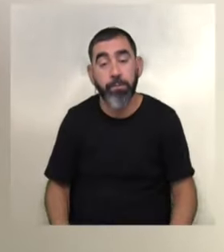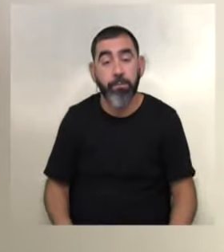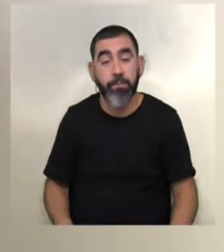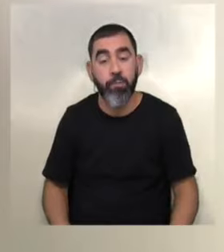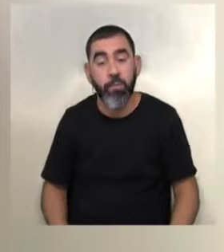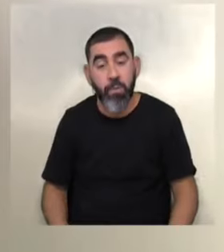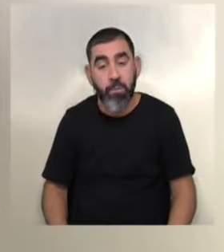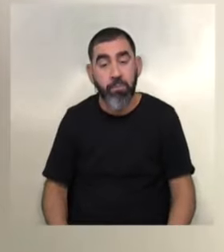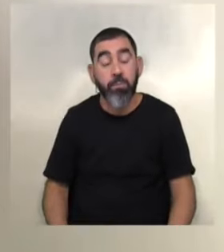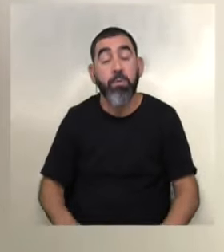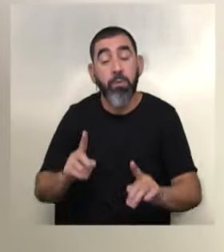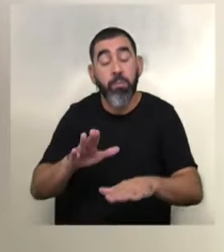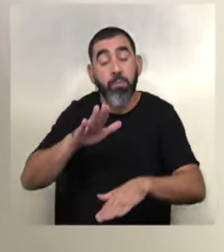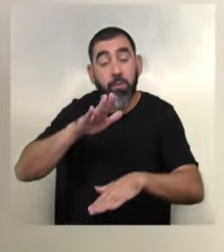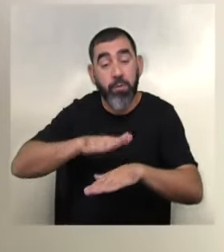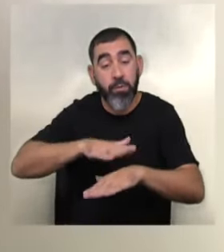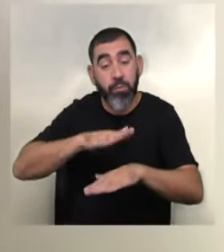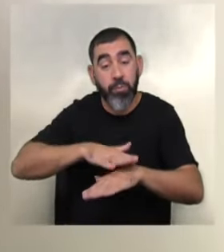Y bueno, la responsabilidad